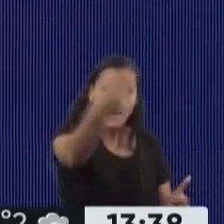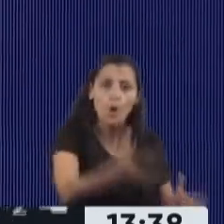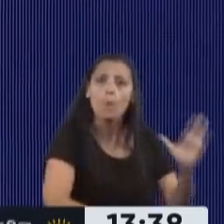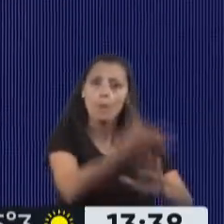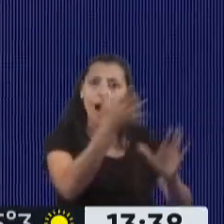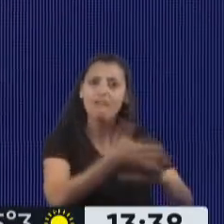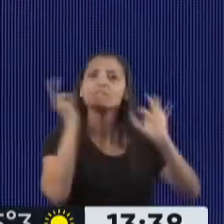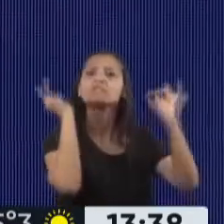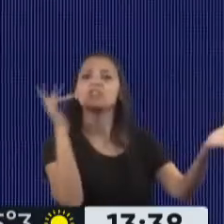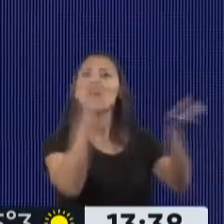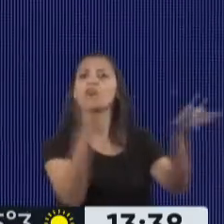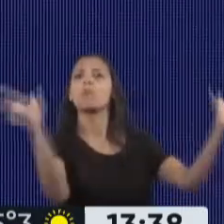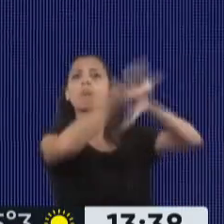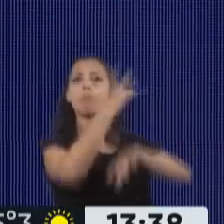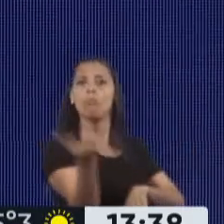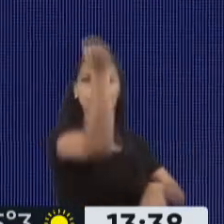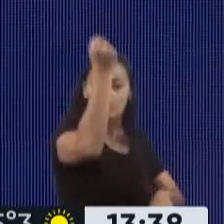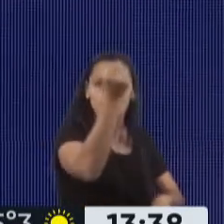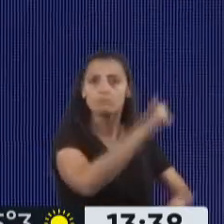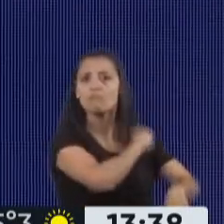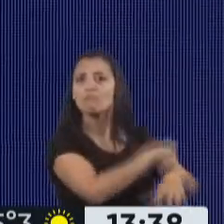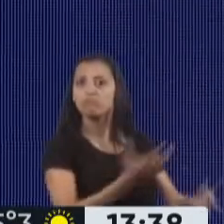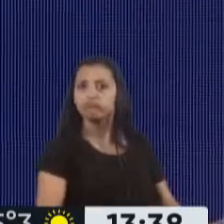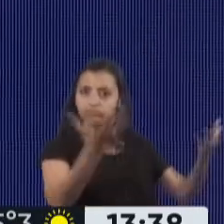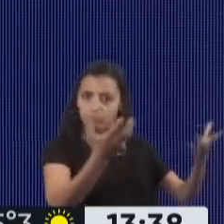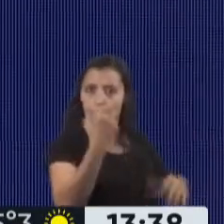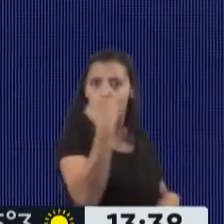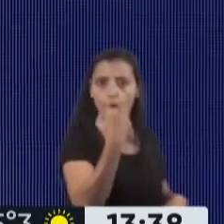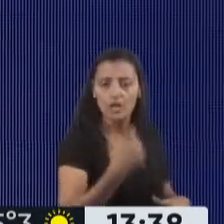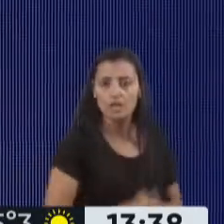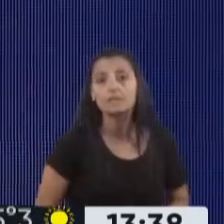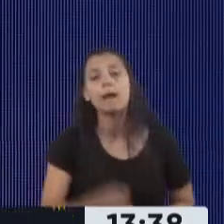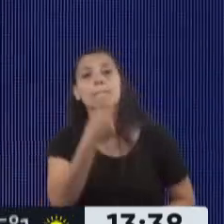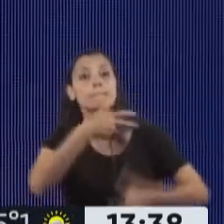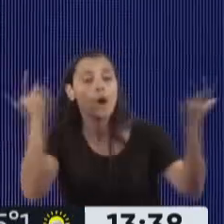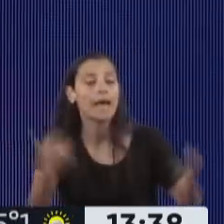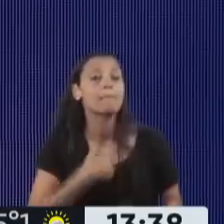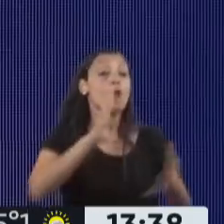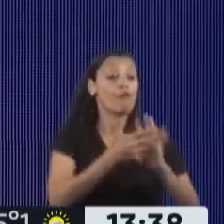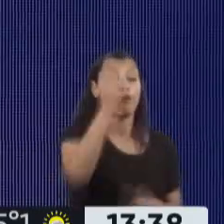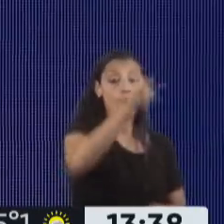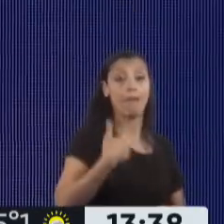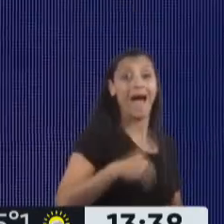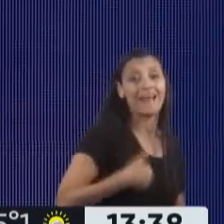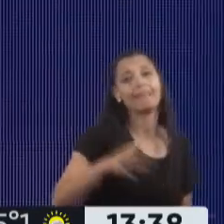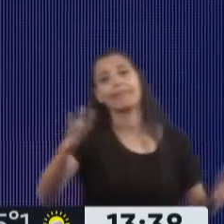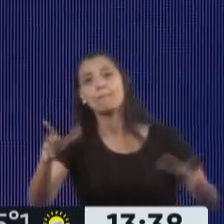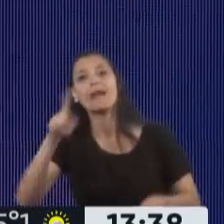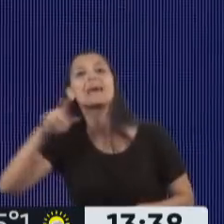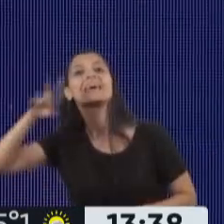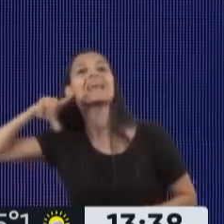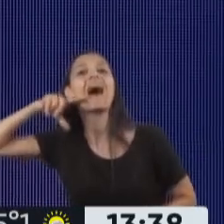A ver, digo, cuando yo hablo, por ejemplo, mi modelo se parece a Irlanda. Irlanda, de ser el país